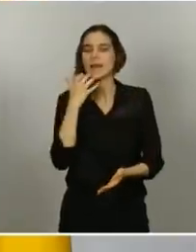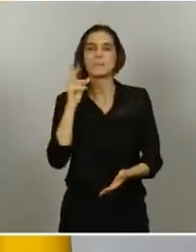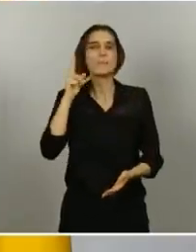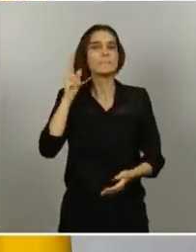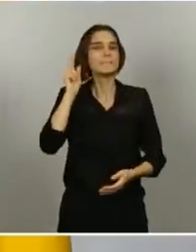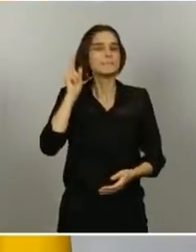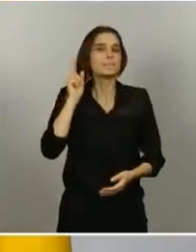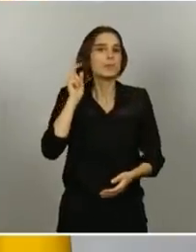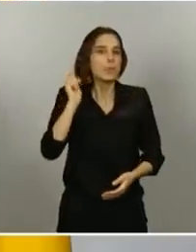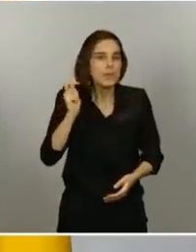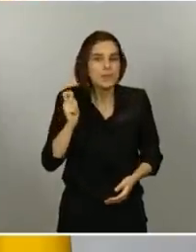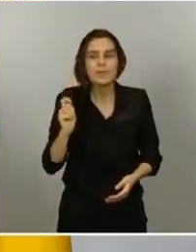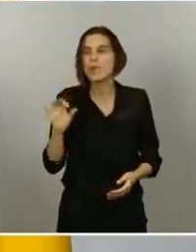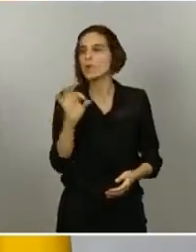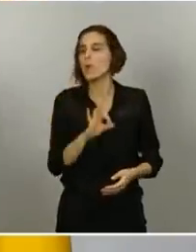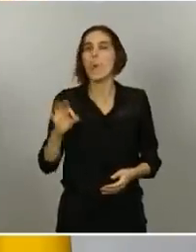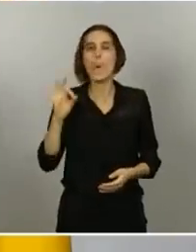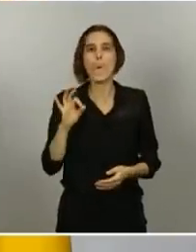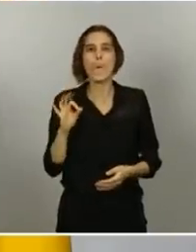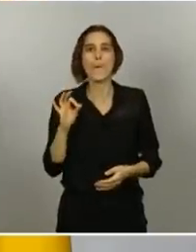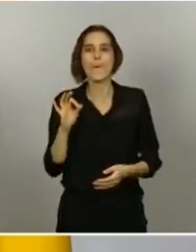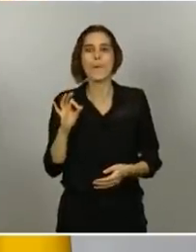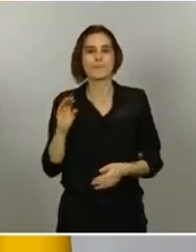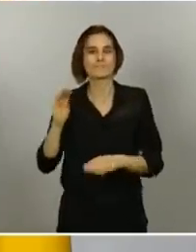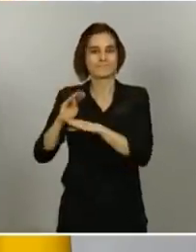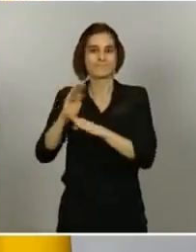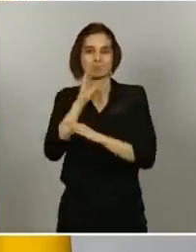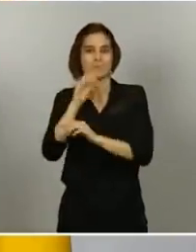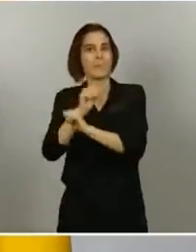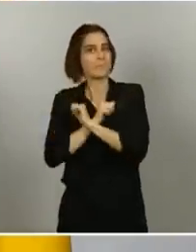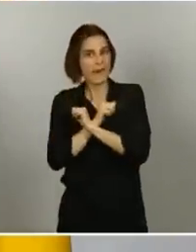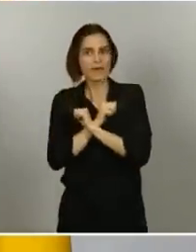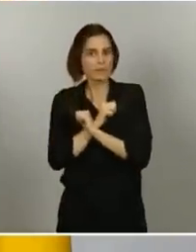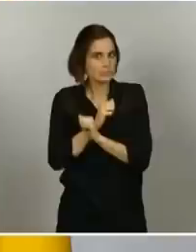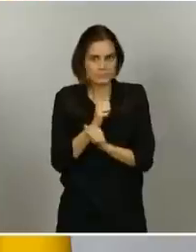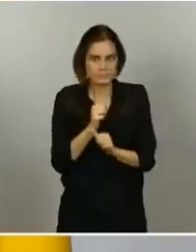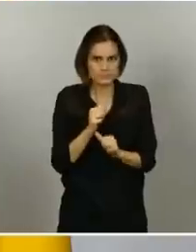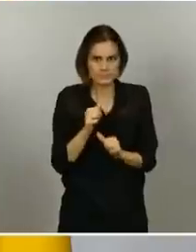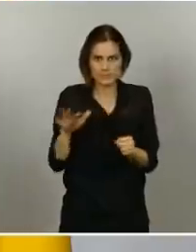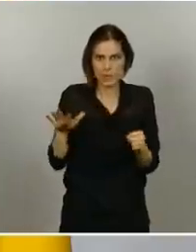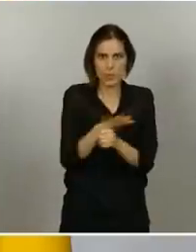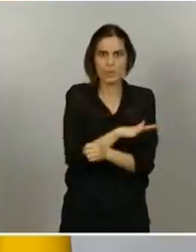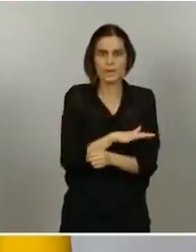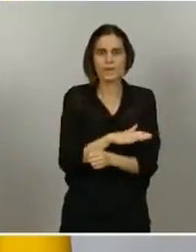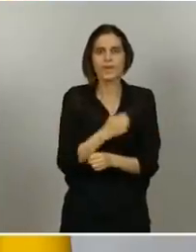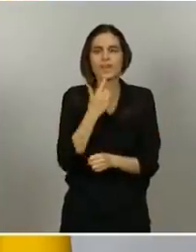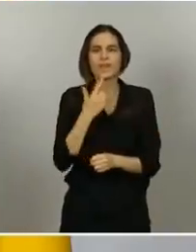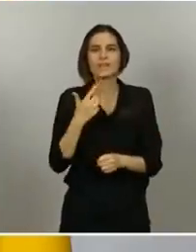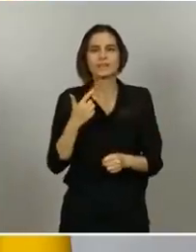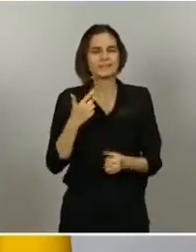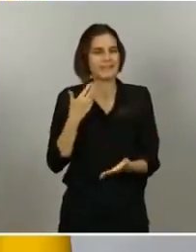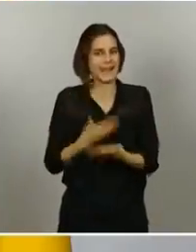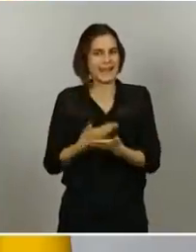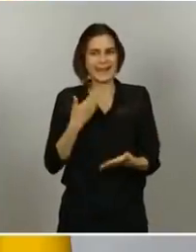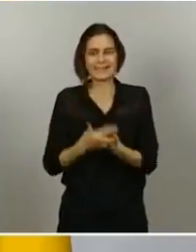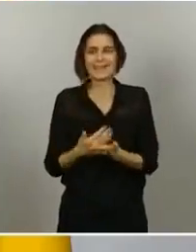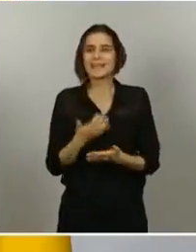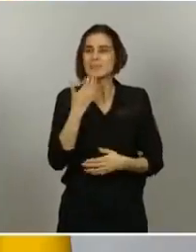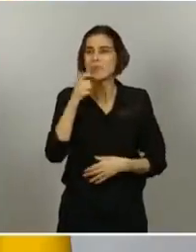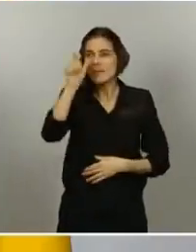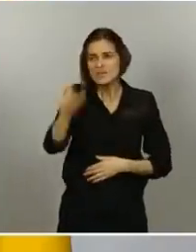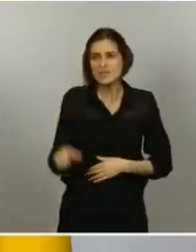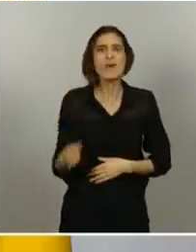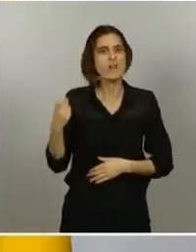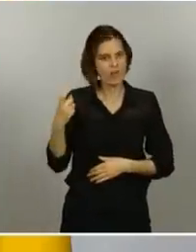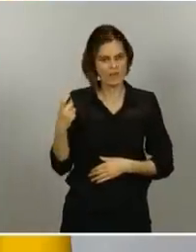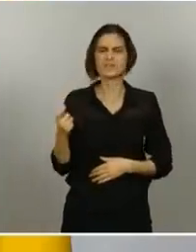prestación por desempleo. Por tanto, se garantiza que esta rede de seguridade vai estar disponible para todo aquel que o necesite. O ingreso mínimo